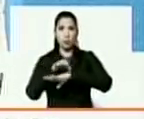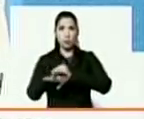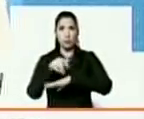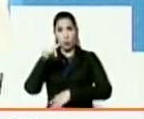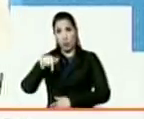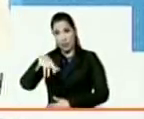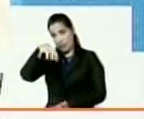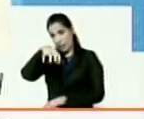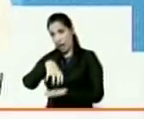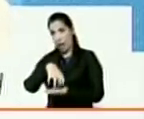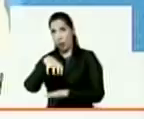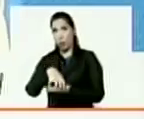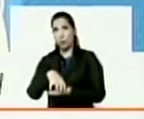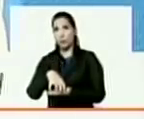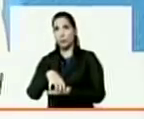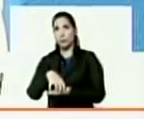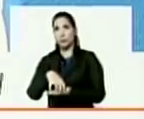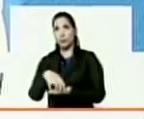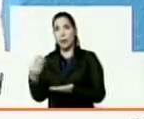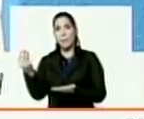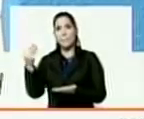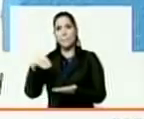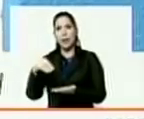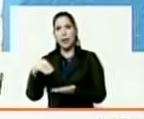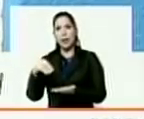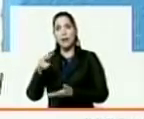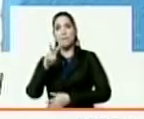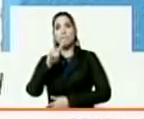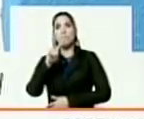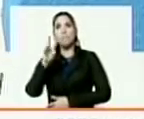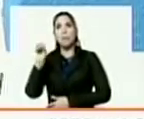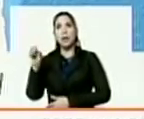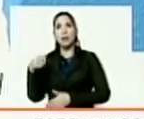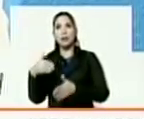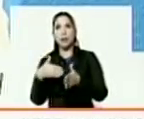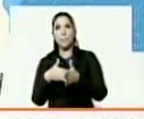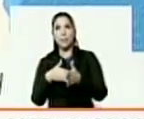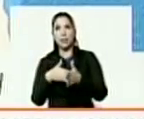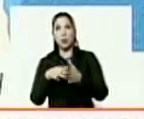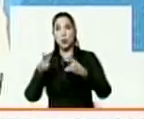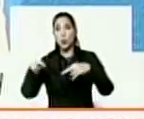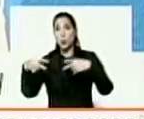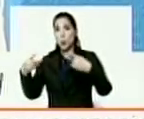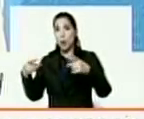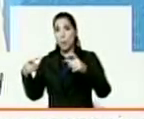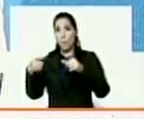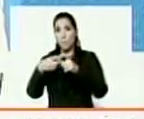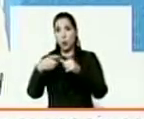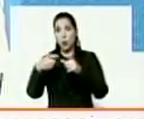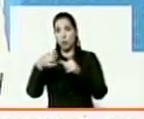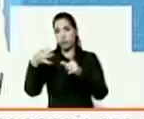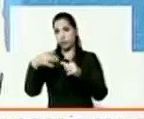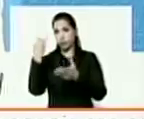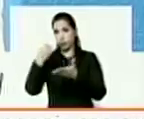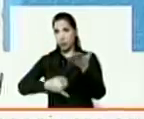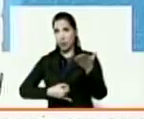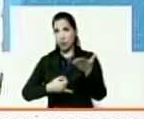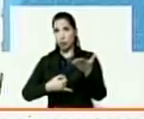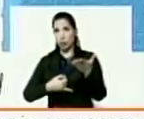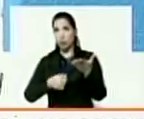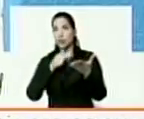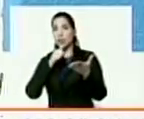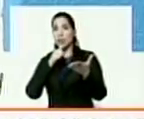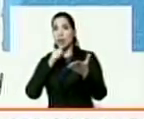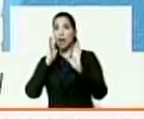entidad y son más de 20 mil nuevos carnetizados quienes han